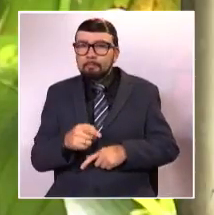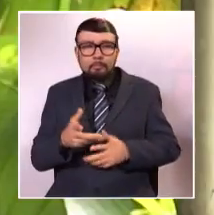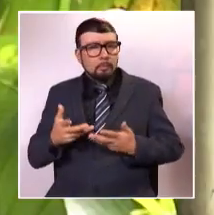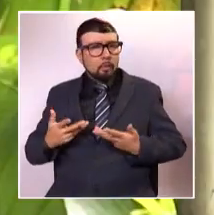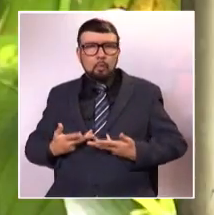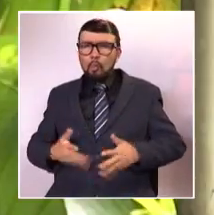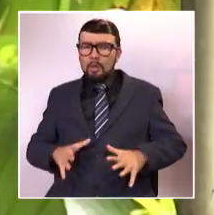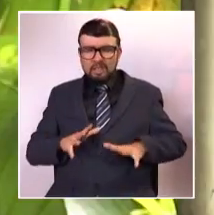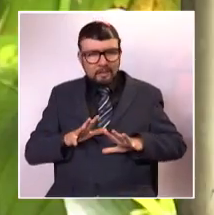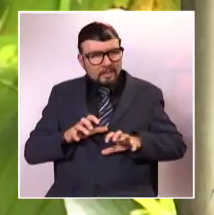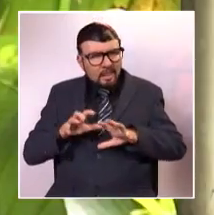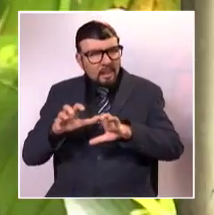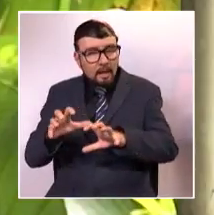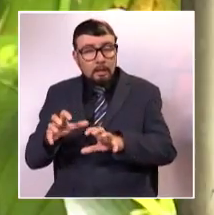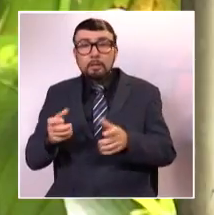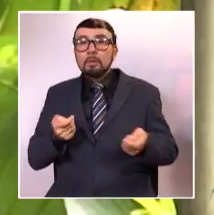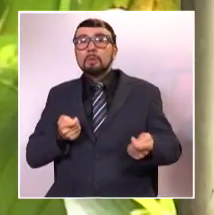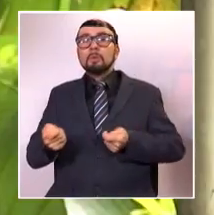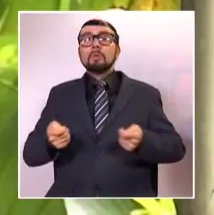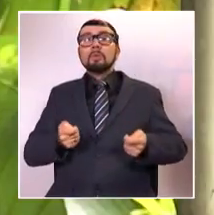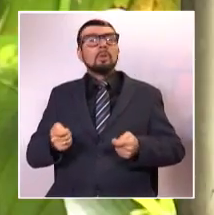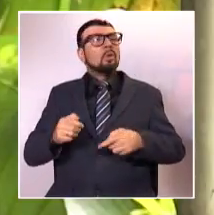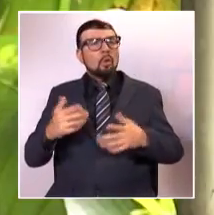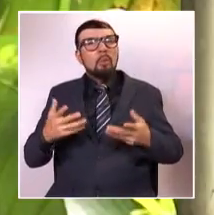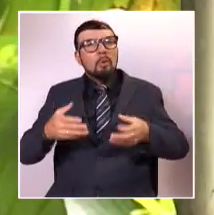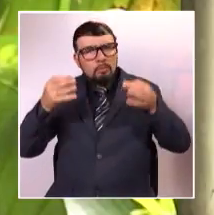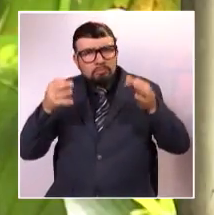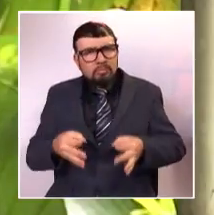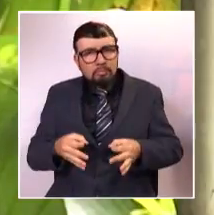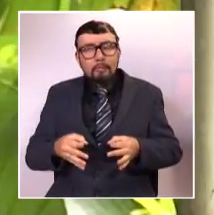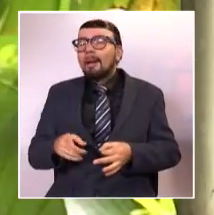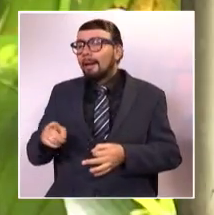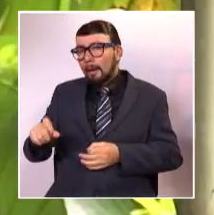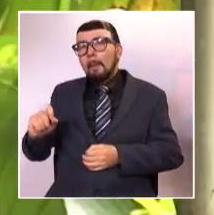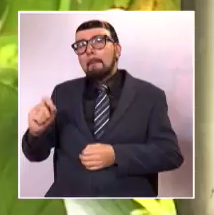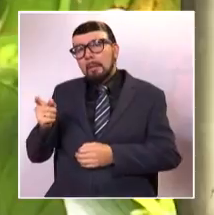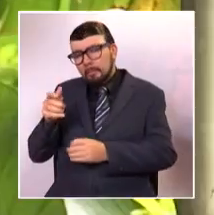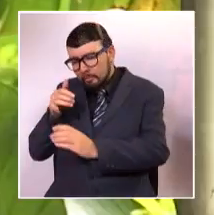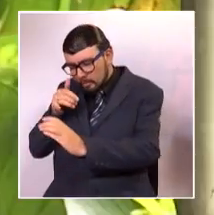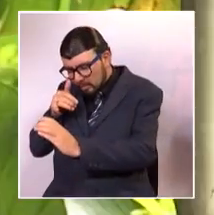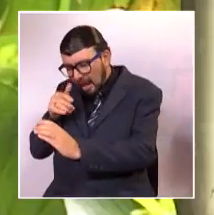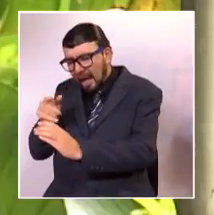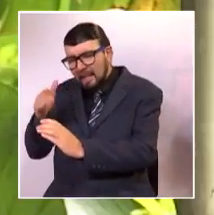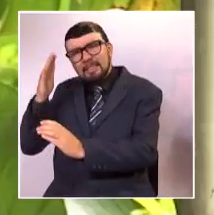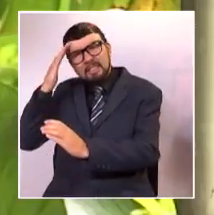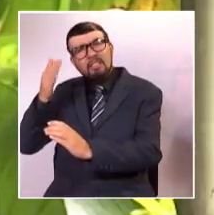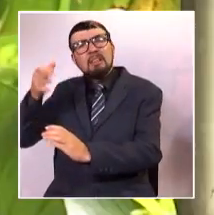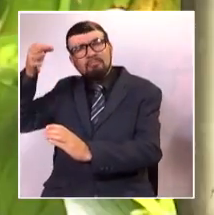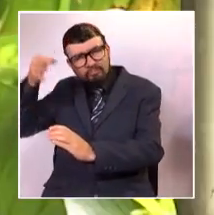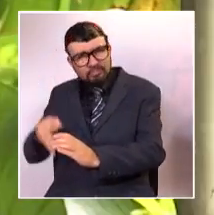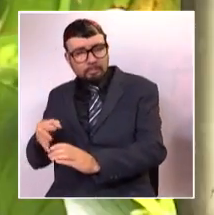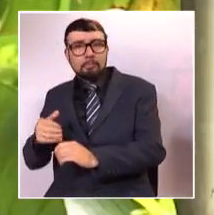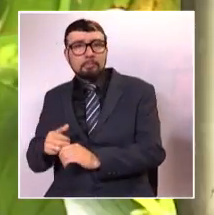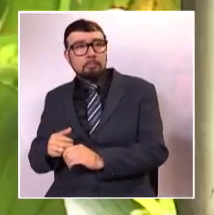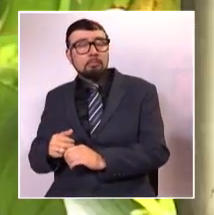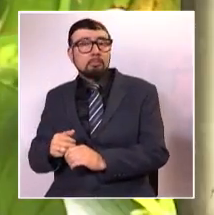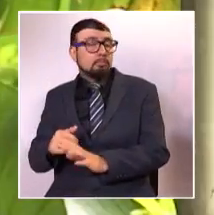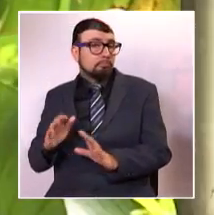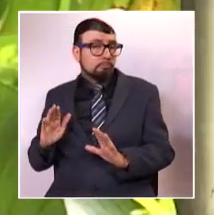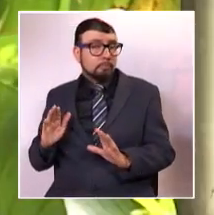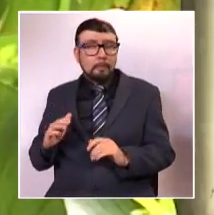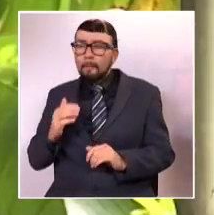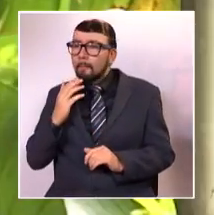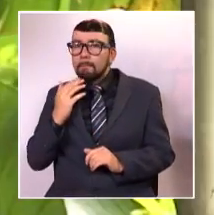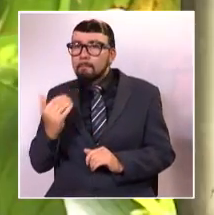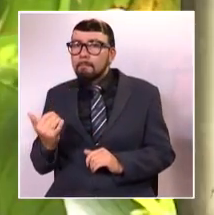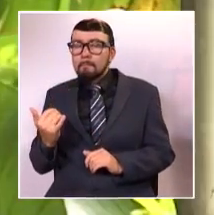tratamiento de cáncer solo puede ser instaurado con un diagnóstico por patología. Y el diagnóstico por patología puede ser, en el